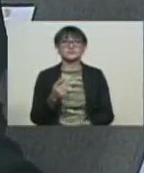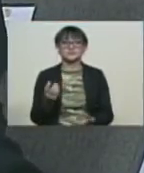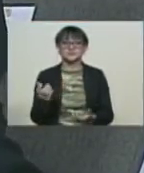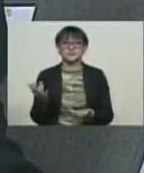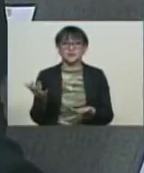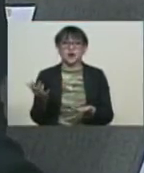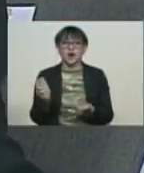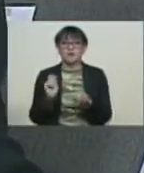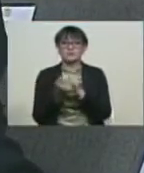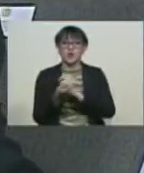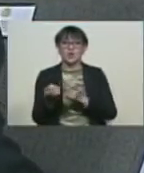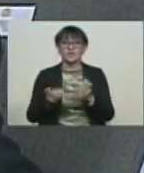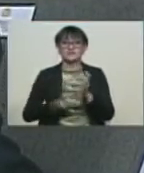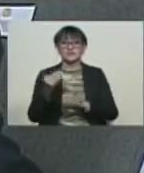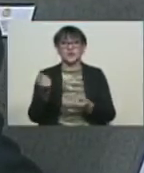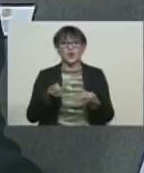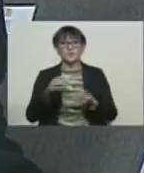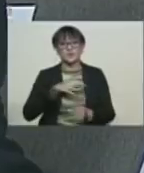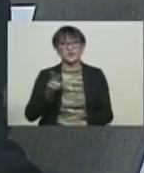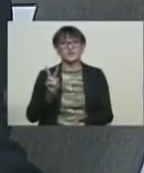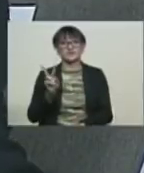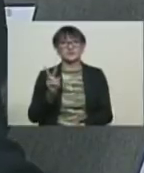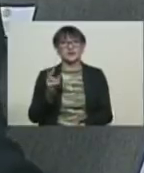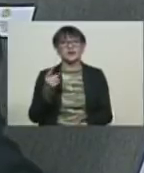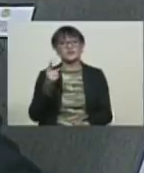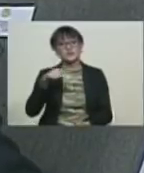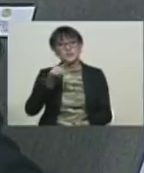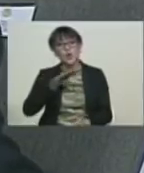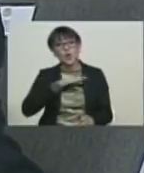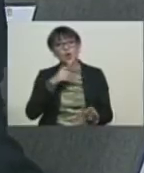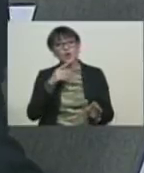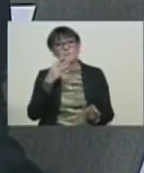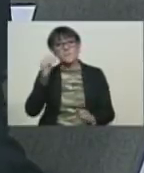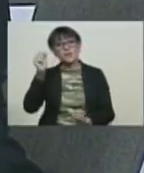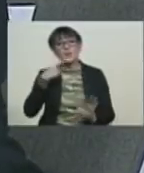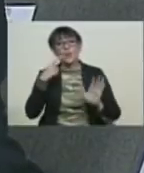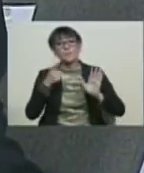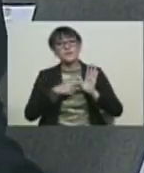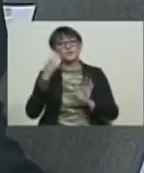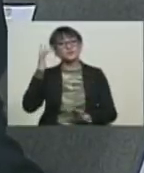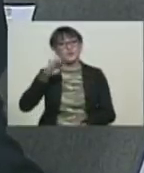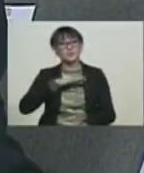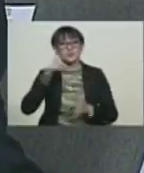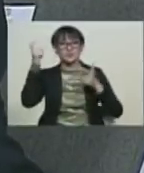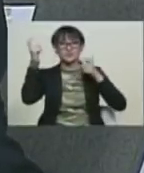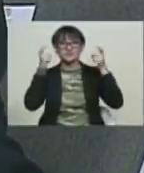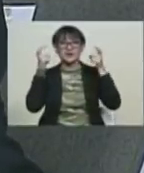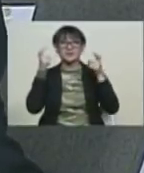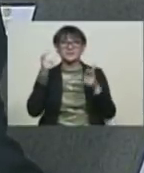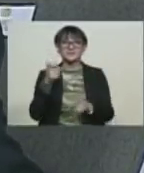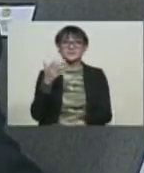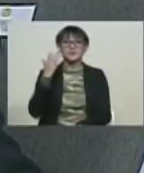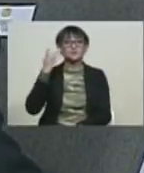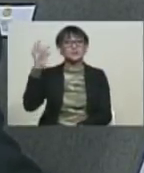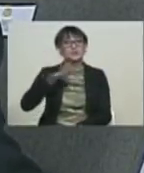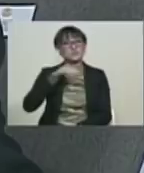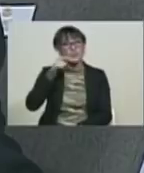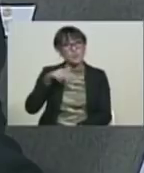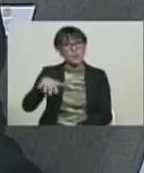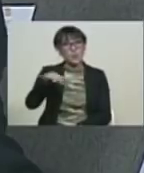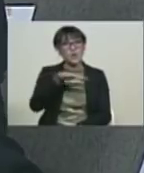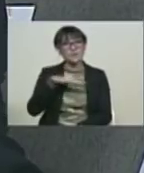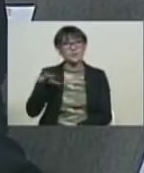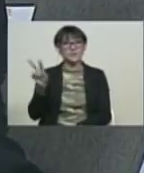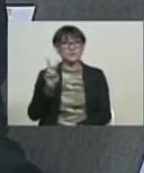económico a nuestro país. Usted está cumpliendo hoy un sueño de Chávez. Usted está cumpliendo hoy un sueño del pueblo